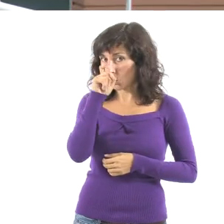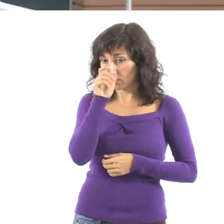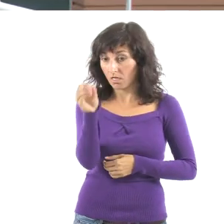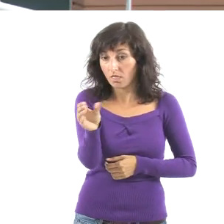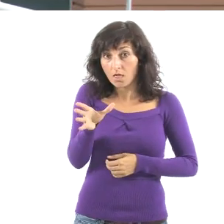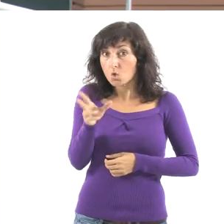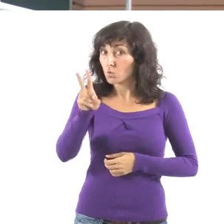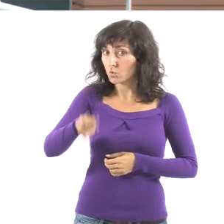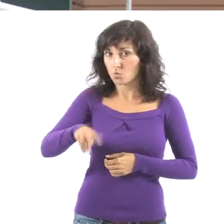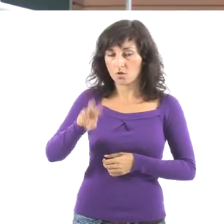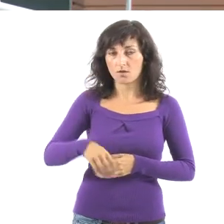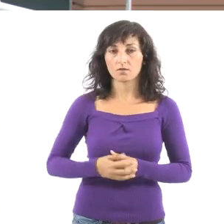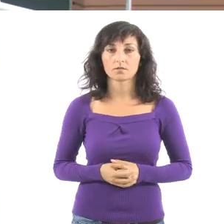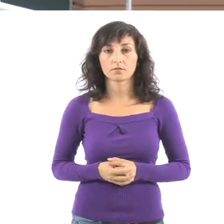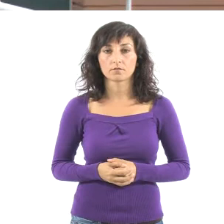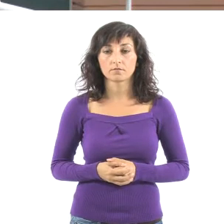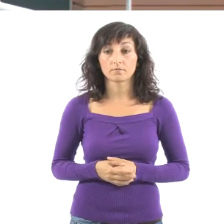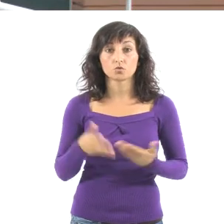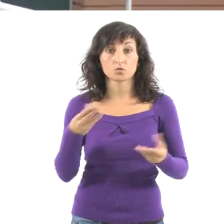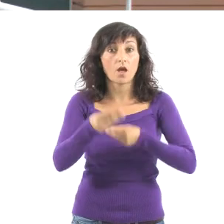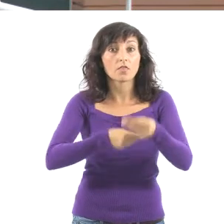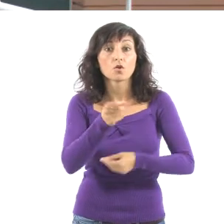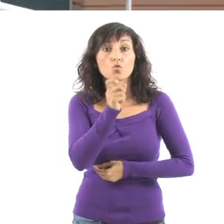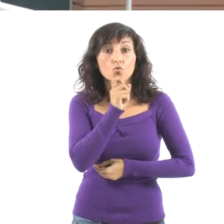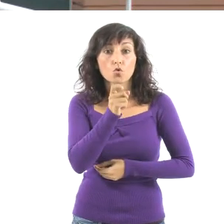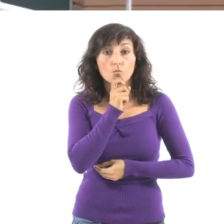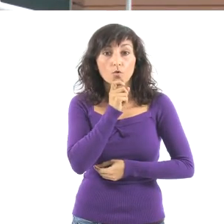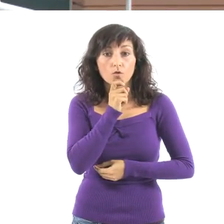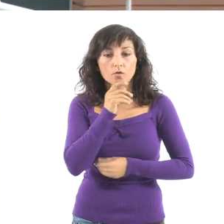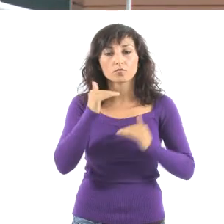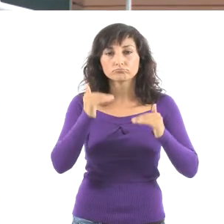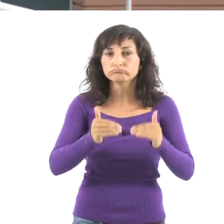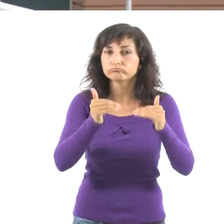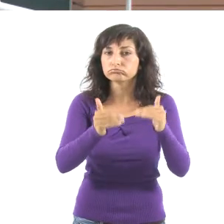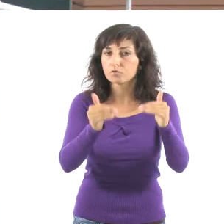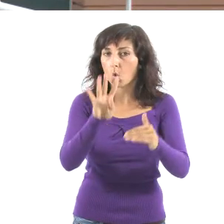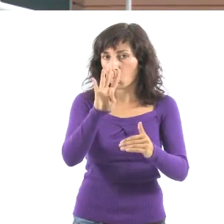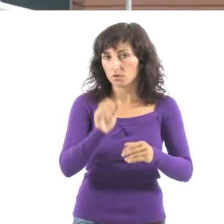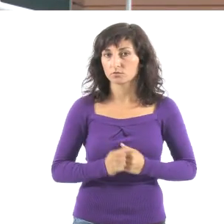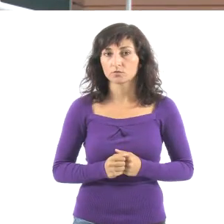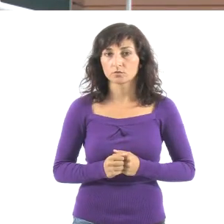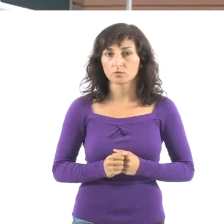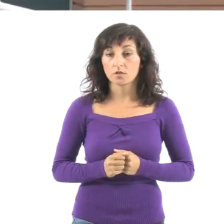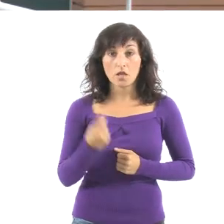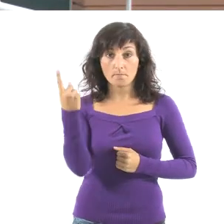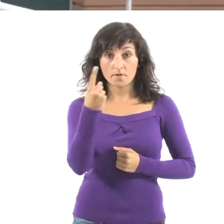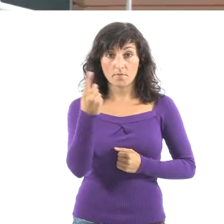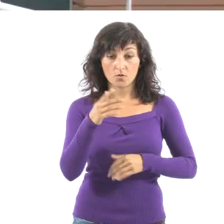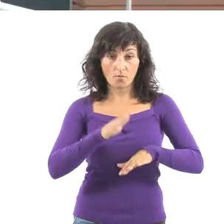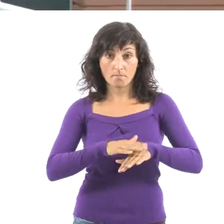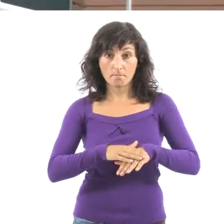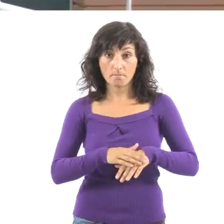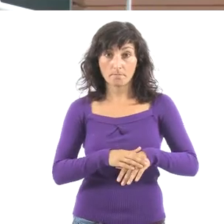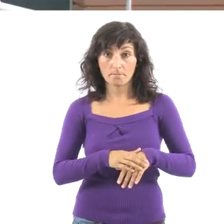guía. Para ello, llevará a cabo un movimiento en 4 tiempos. El primero de ellos supone que con su mano libre cogerá el